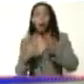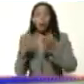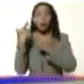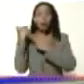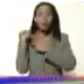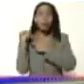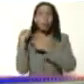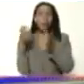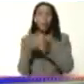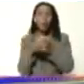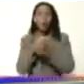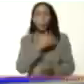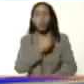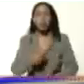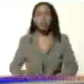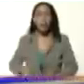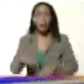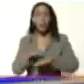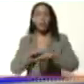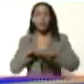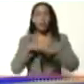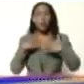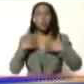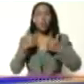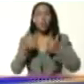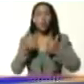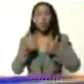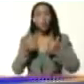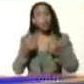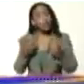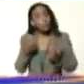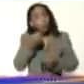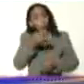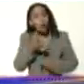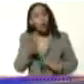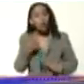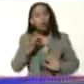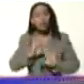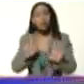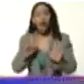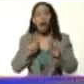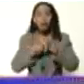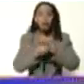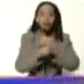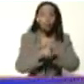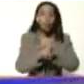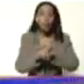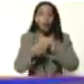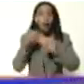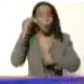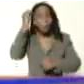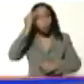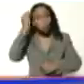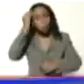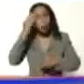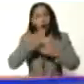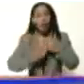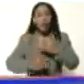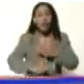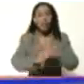presidencial del ministerio de salud y bueno ya entramos en la lógica de avance